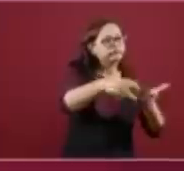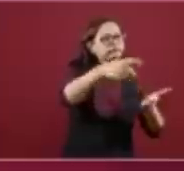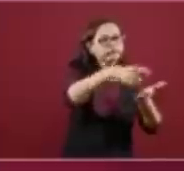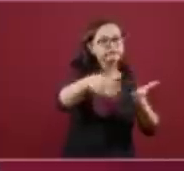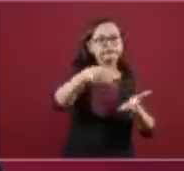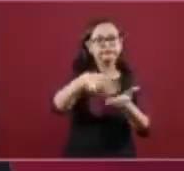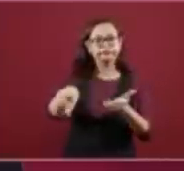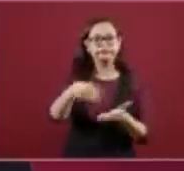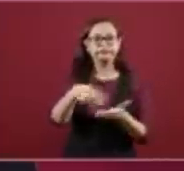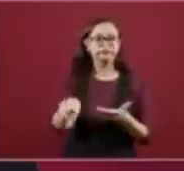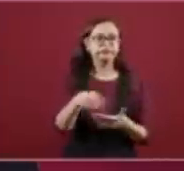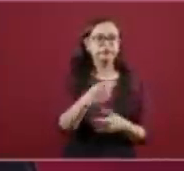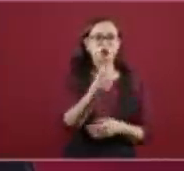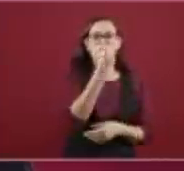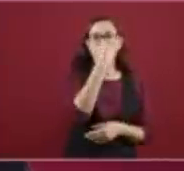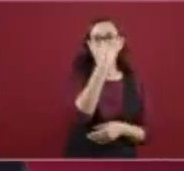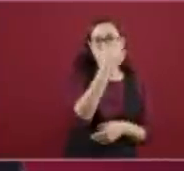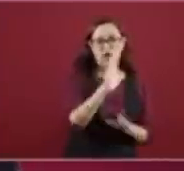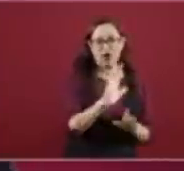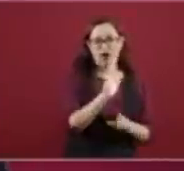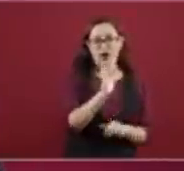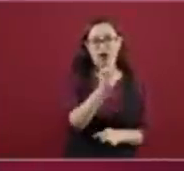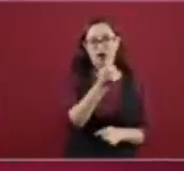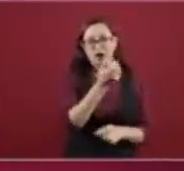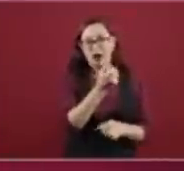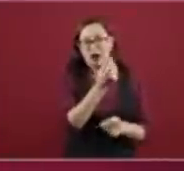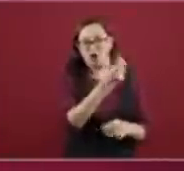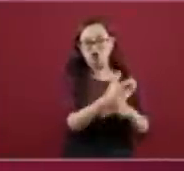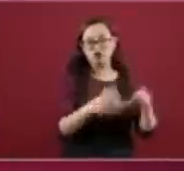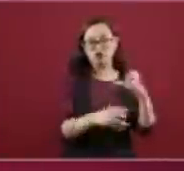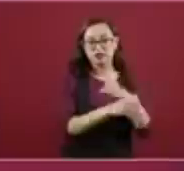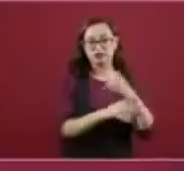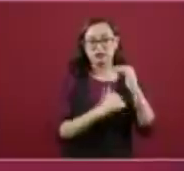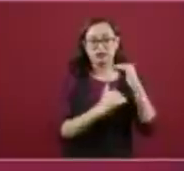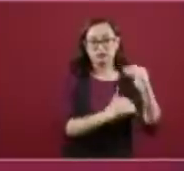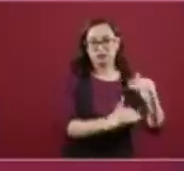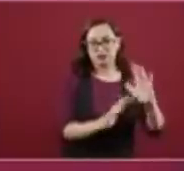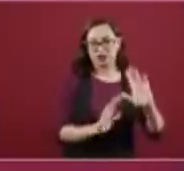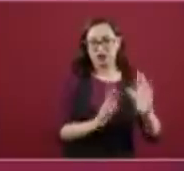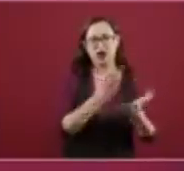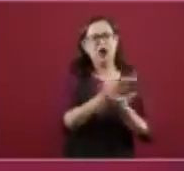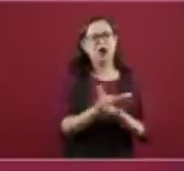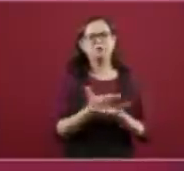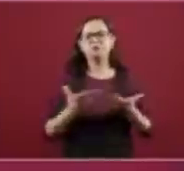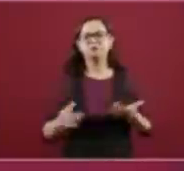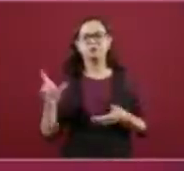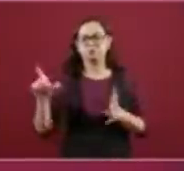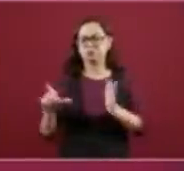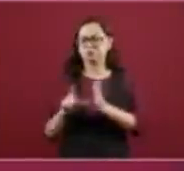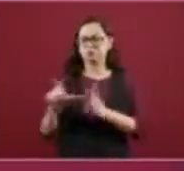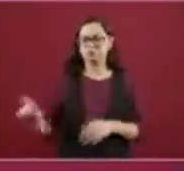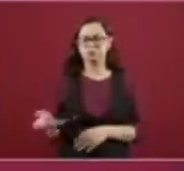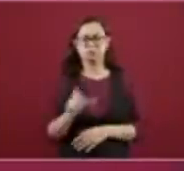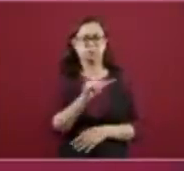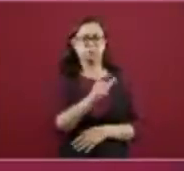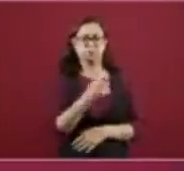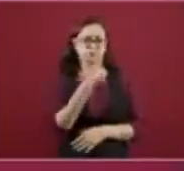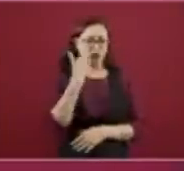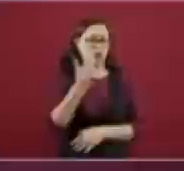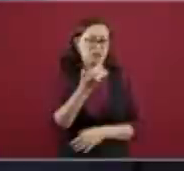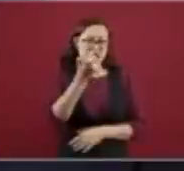adquirir hasta cierta cantidad. Ahora la tarjeta es para que retire su